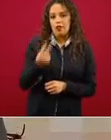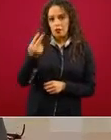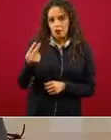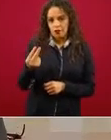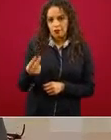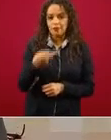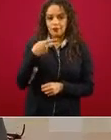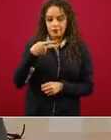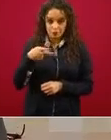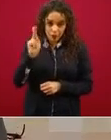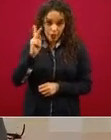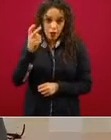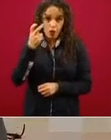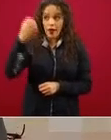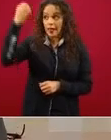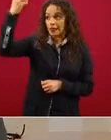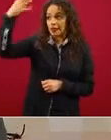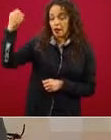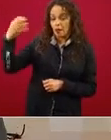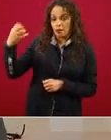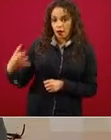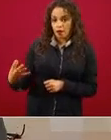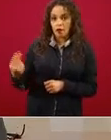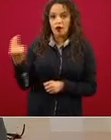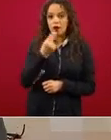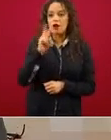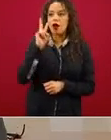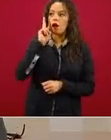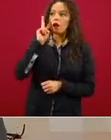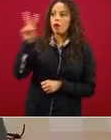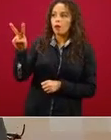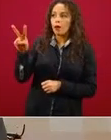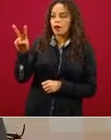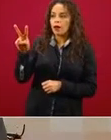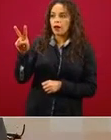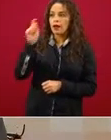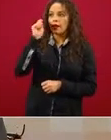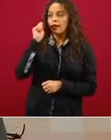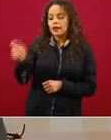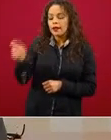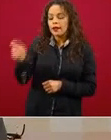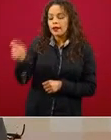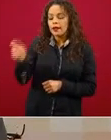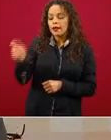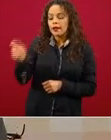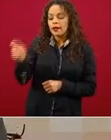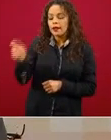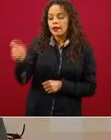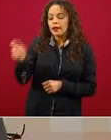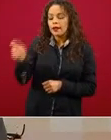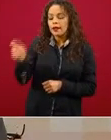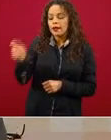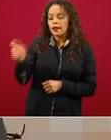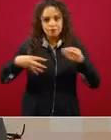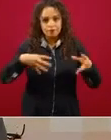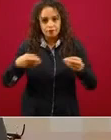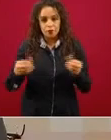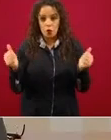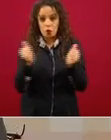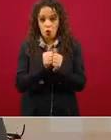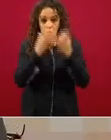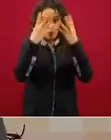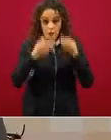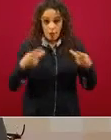semáforo es representar de manera panorámica el acontecer epidémico, tanto en los casos comunitarios como